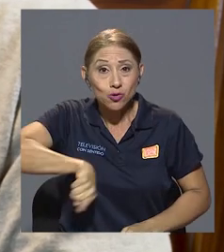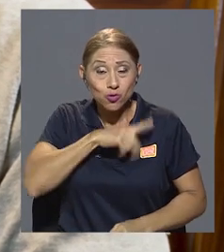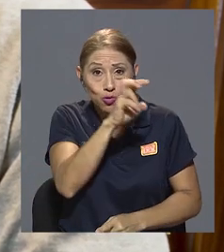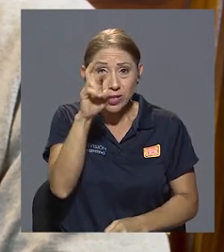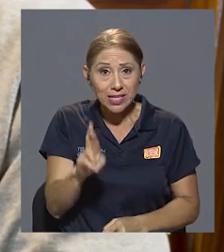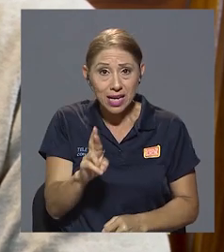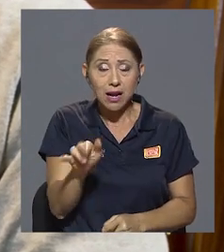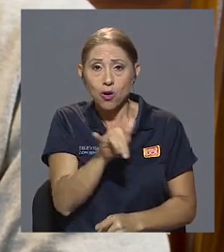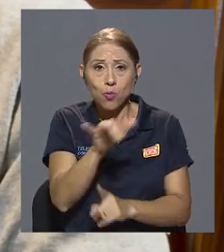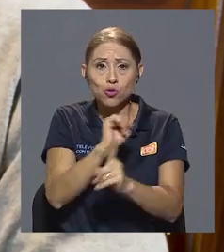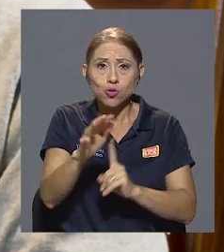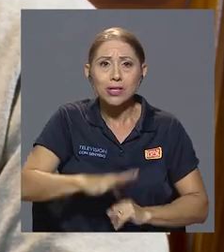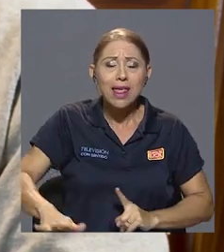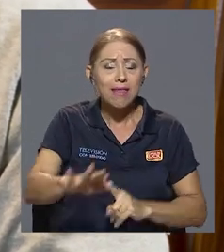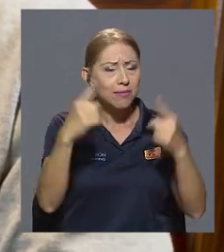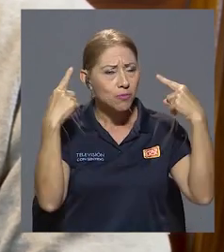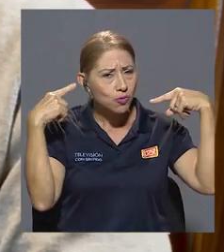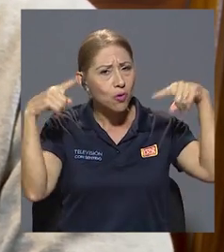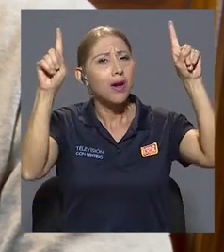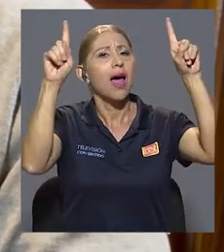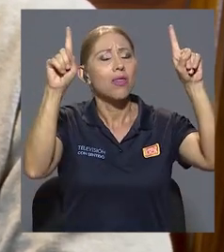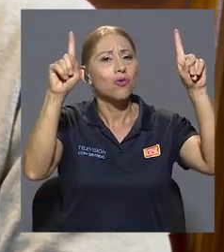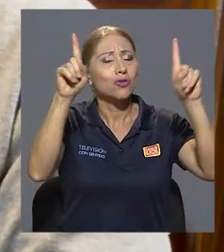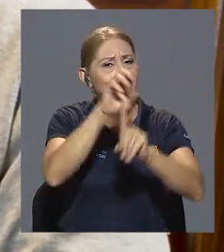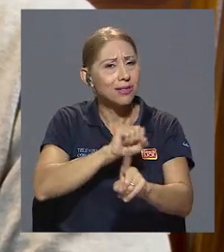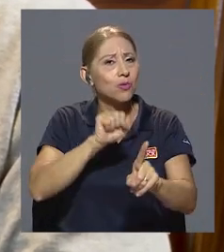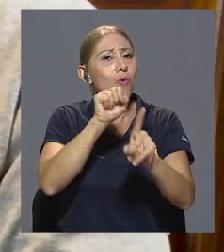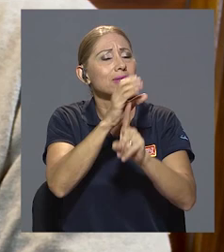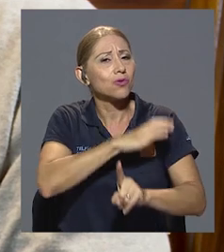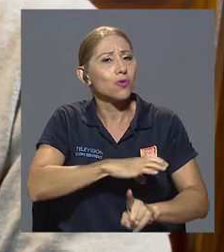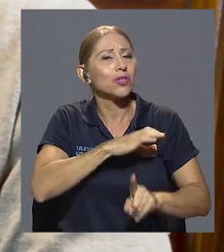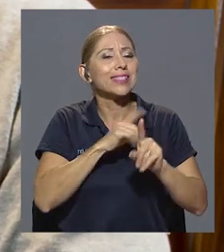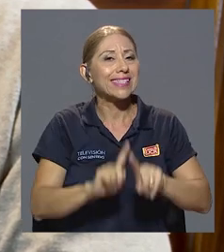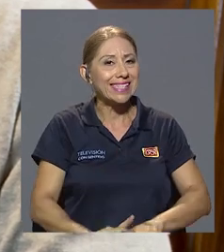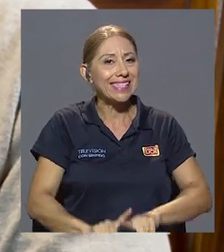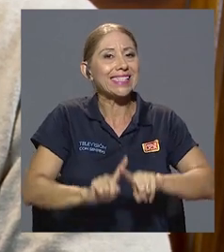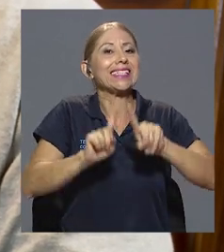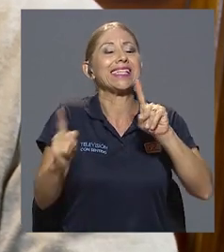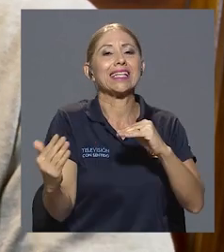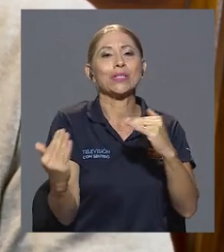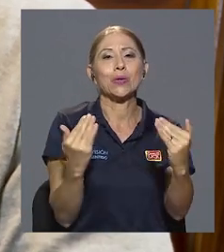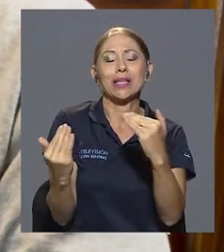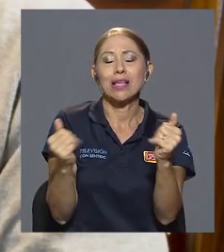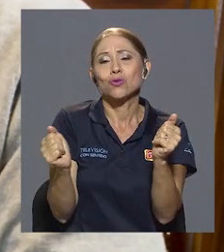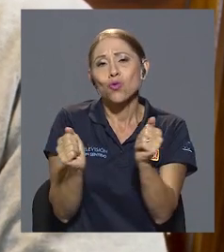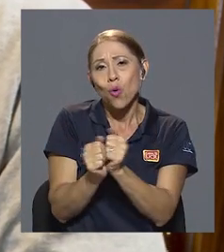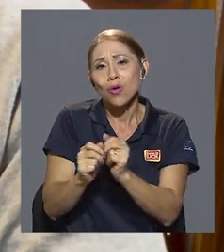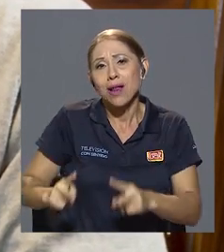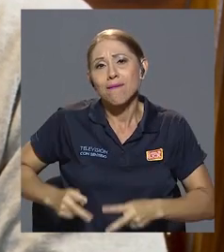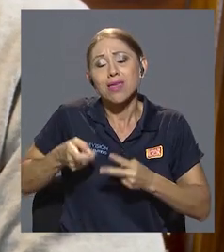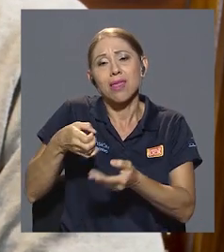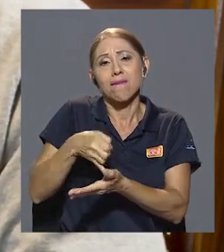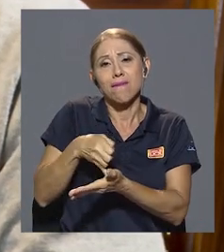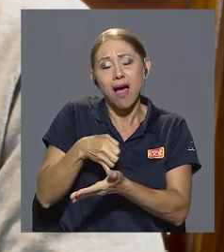sociedad hemos alcanzado condiciones muy muy distintas a la la fragilidad de la vida que caracteriza